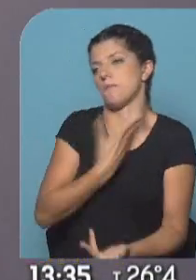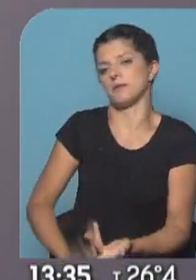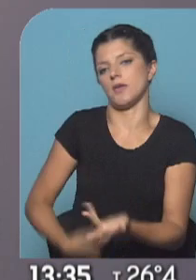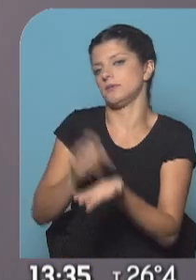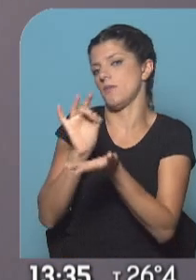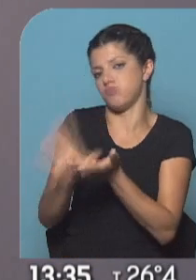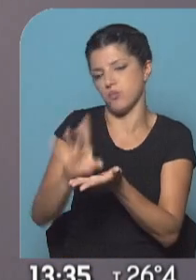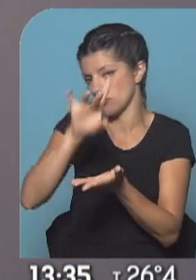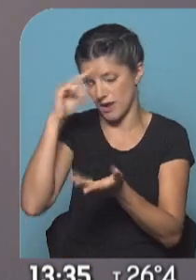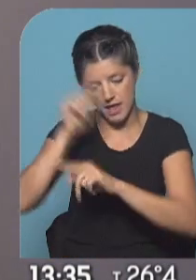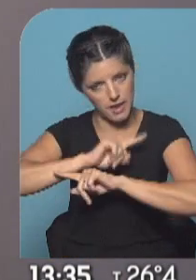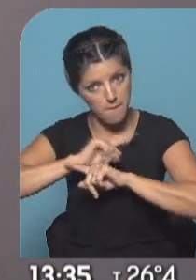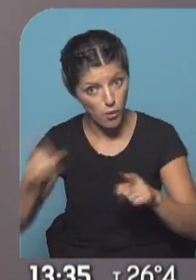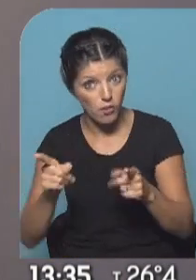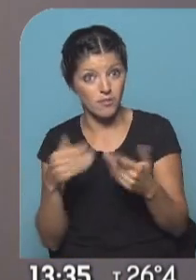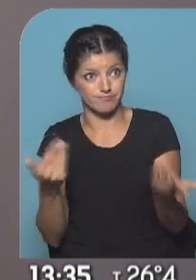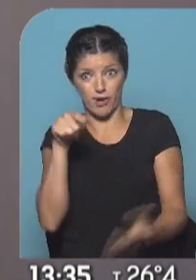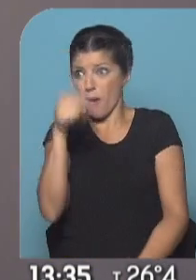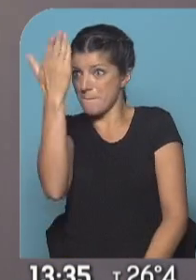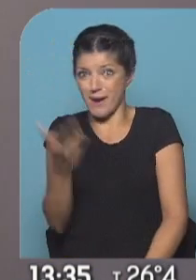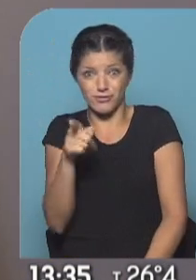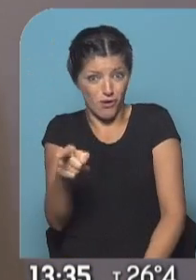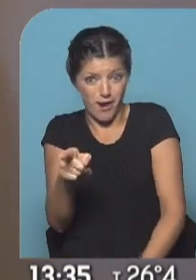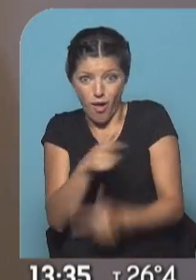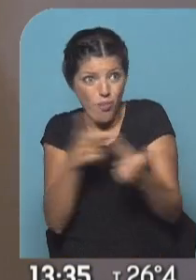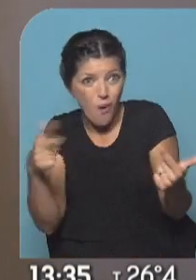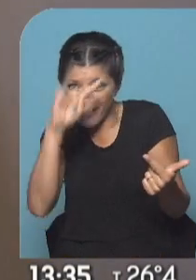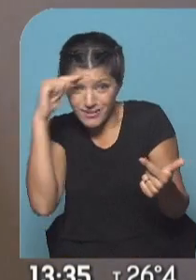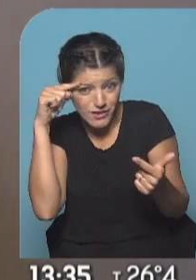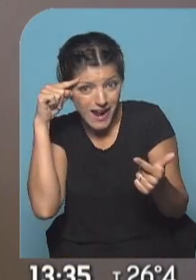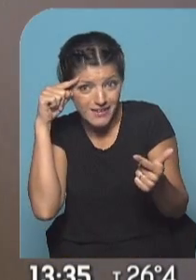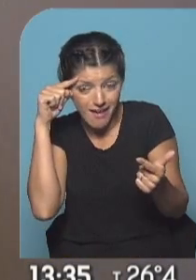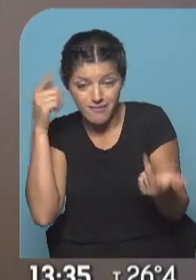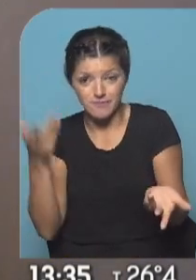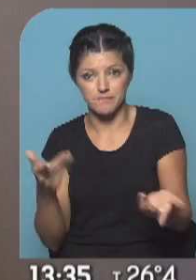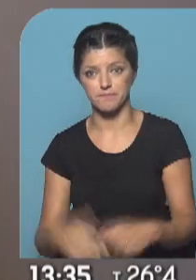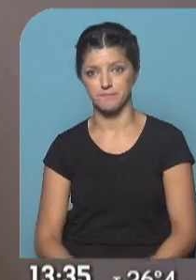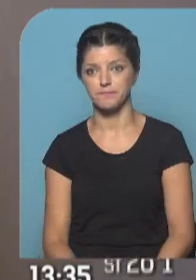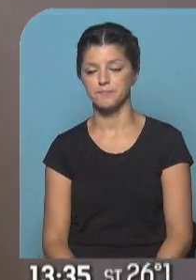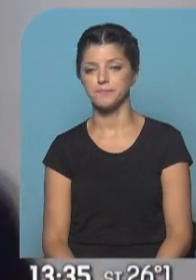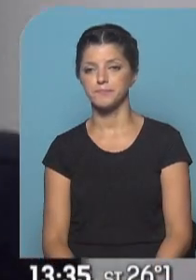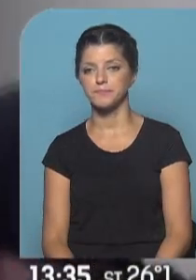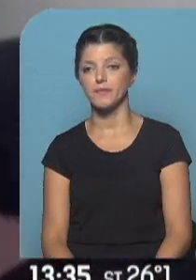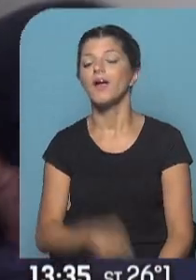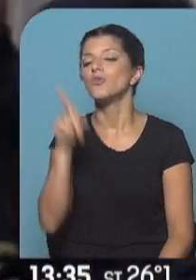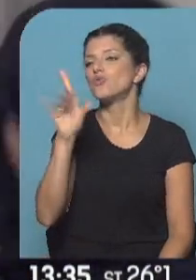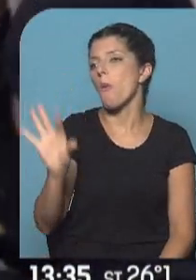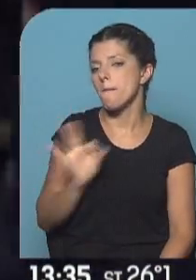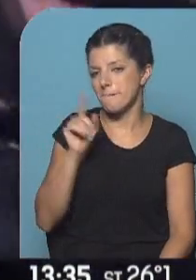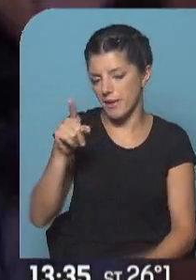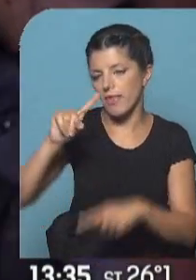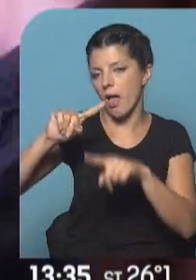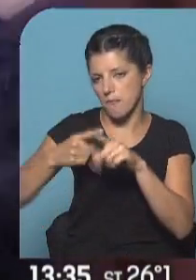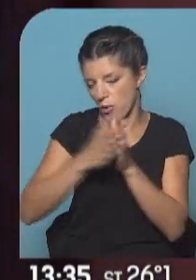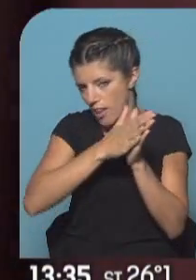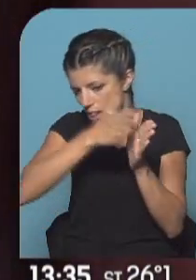con lo cual, técnicamente, Saakashvili es hoy por hoy un hombre sin patria. La agitada vida política de Saakashvili,